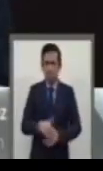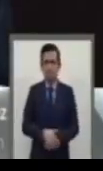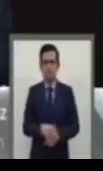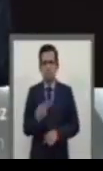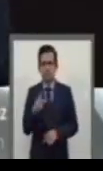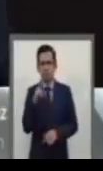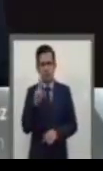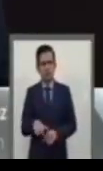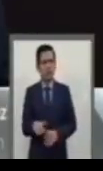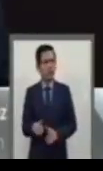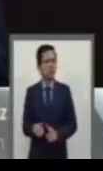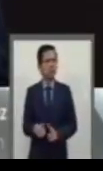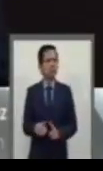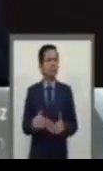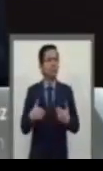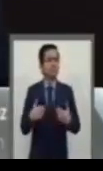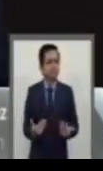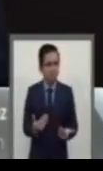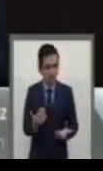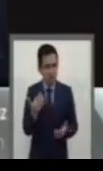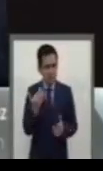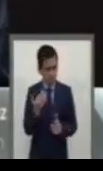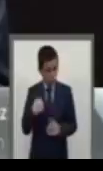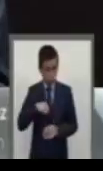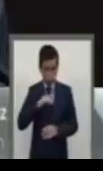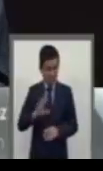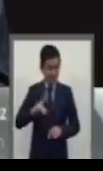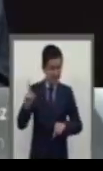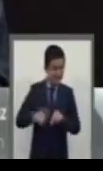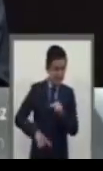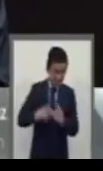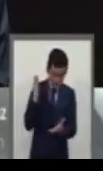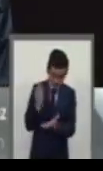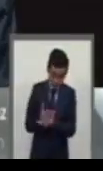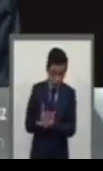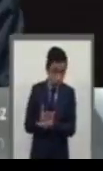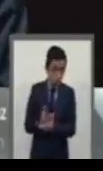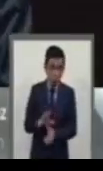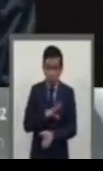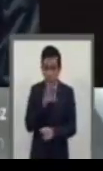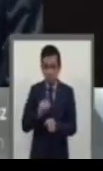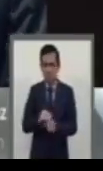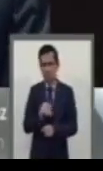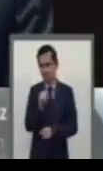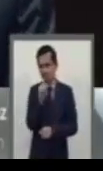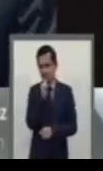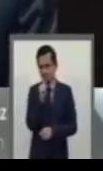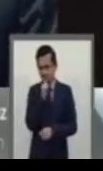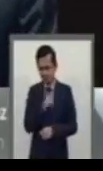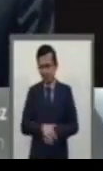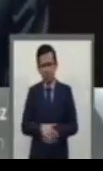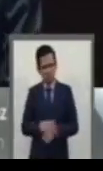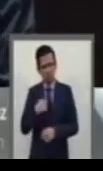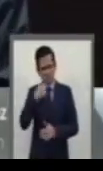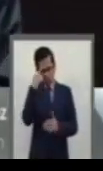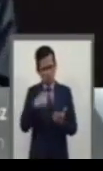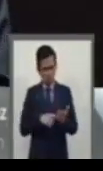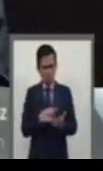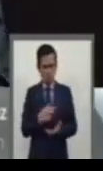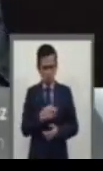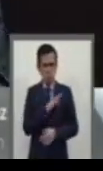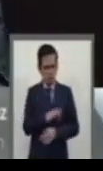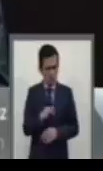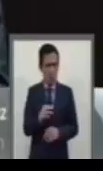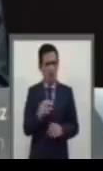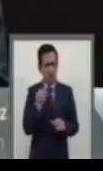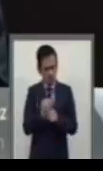en condiciones de decir que hemos logrado erradicarlo. ¿Qué mejor que analizarlo, discutirlo y reflexionarlo en